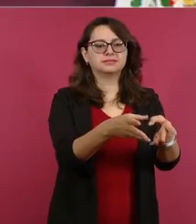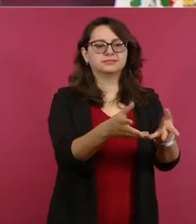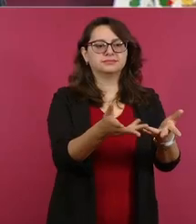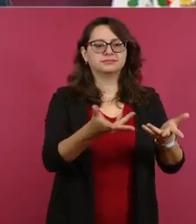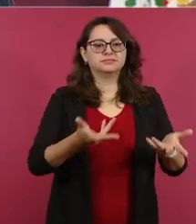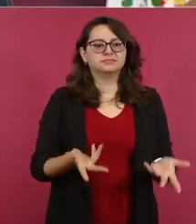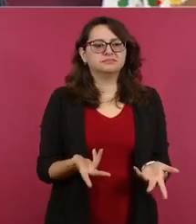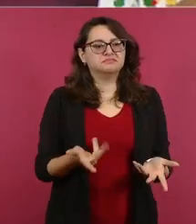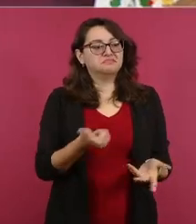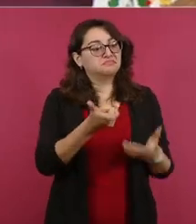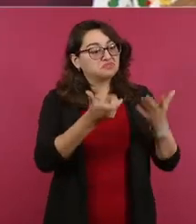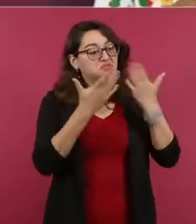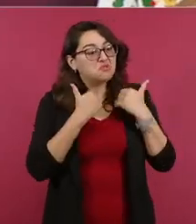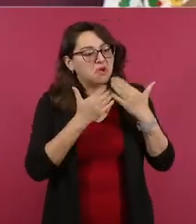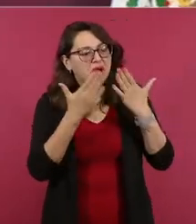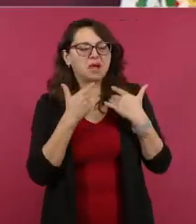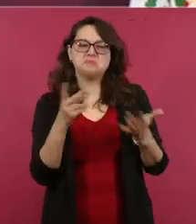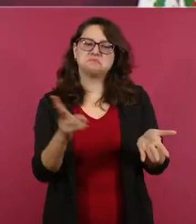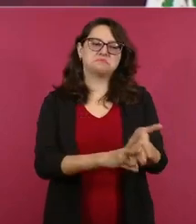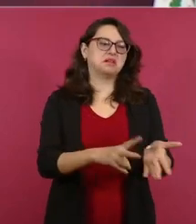cuánto tienes, cuánto vales,